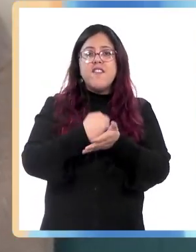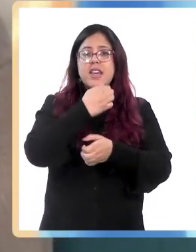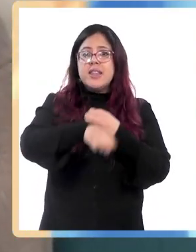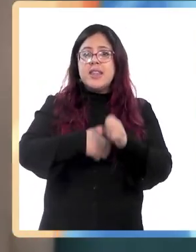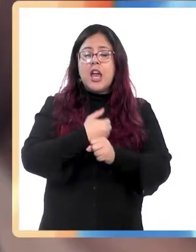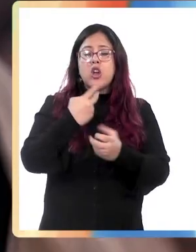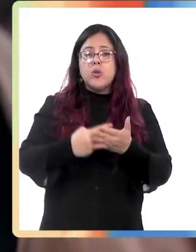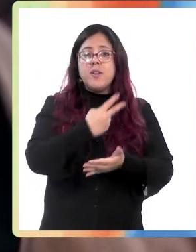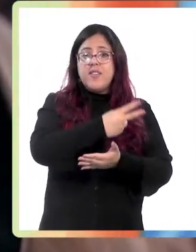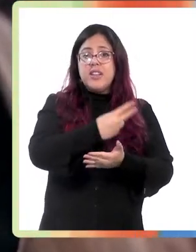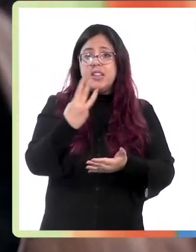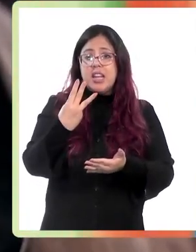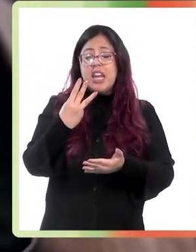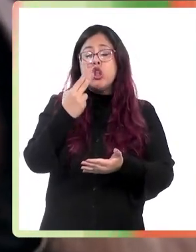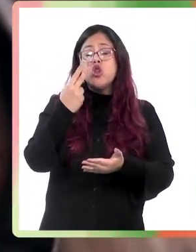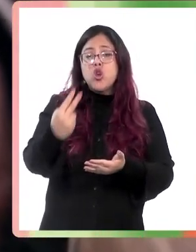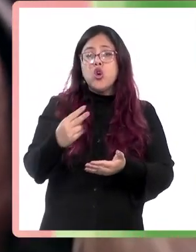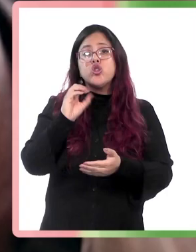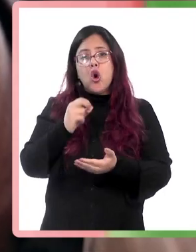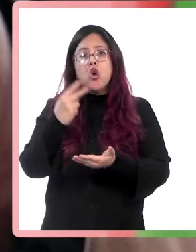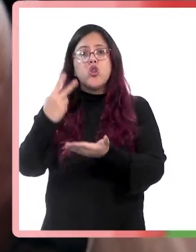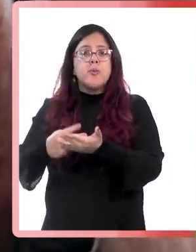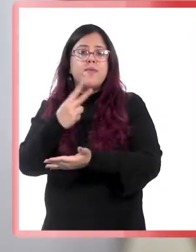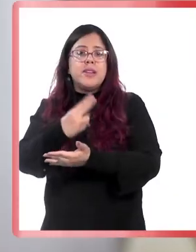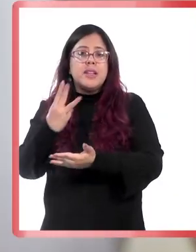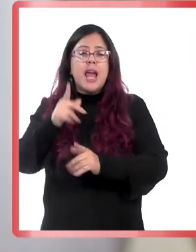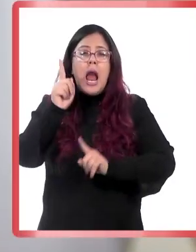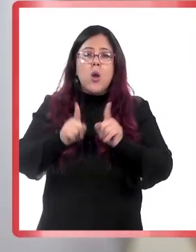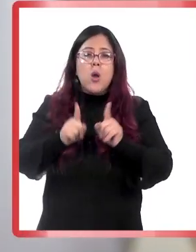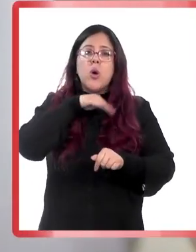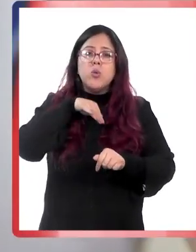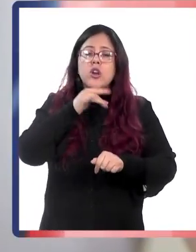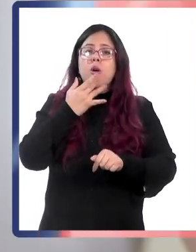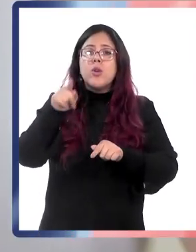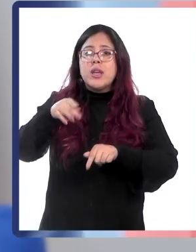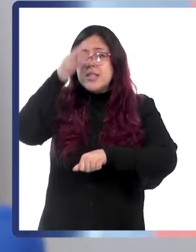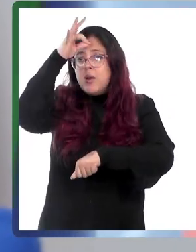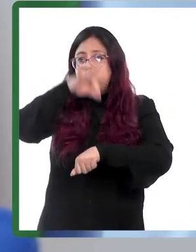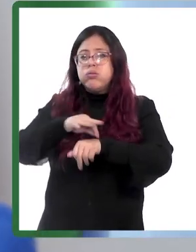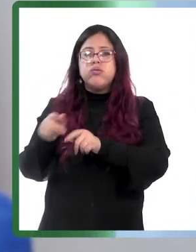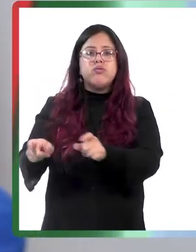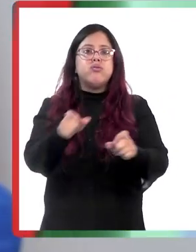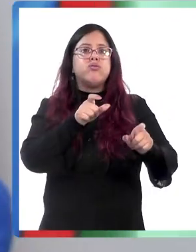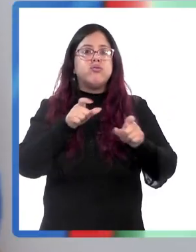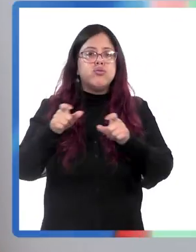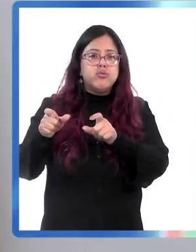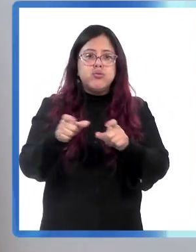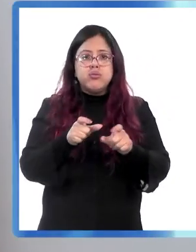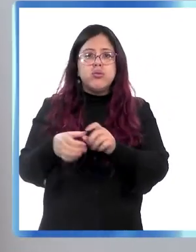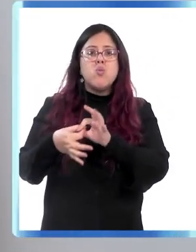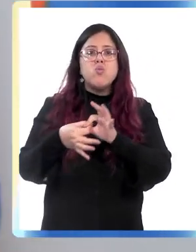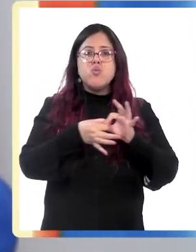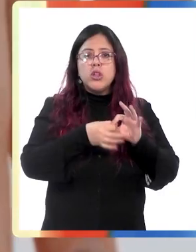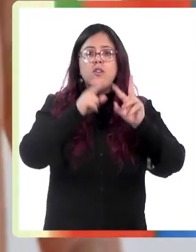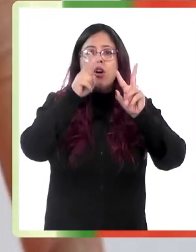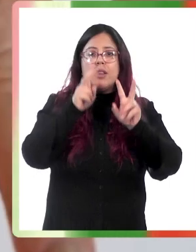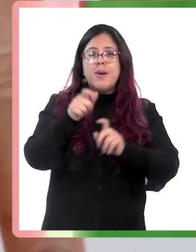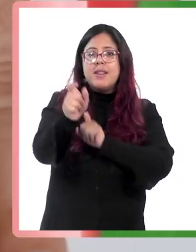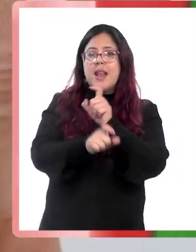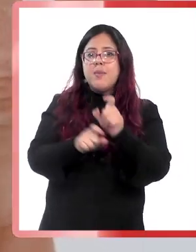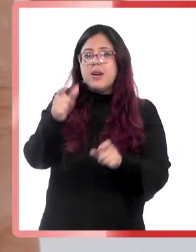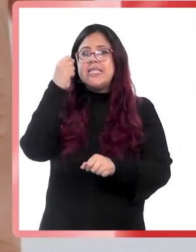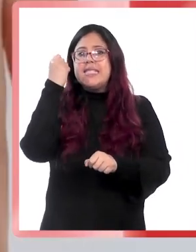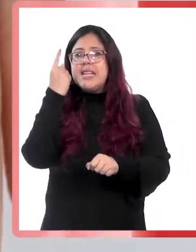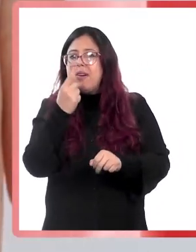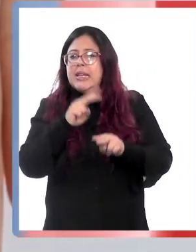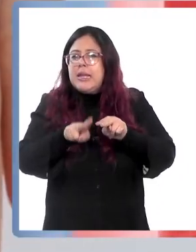2022, principios del 2023, y la verdad que se ocuparon algunas, pero no tanto porque el brote empezó a controlarse, un poco también por estas medidas de control de la